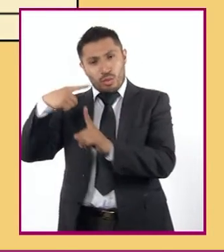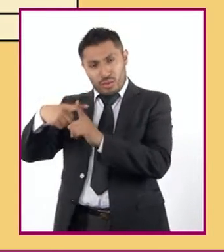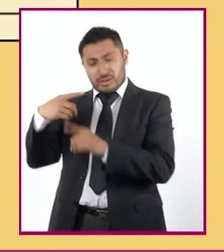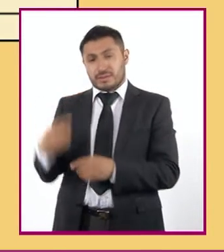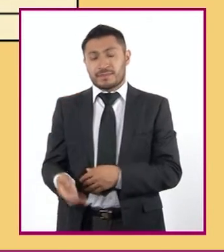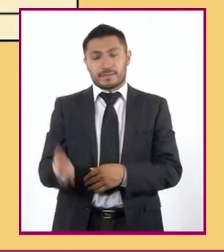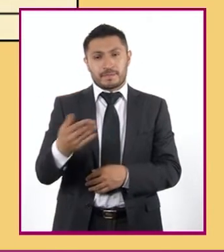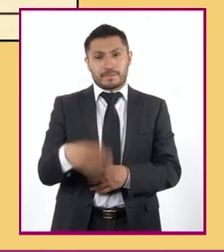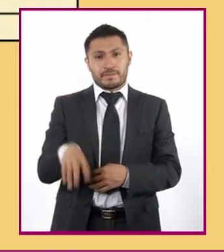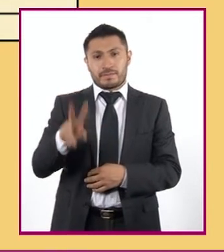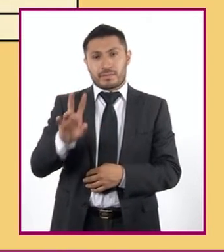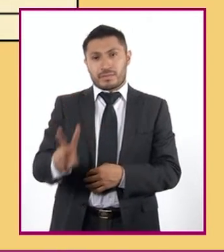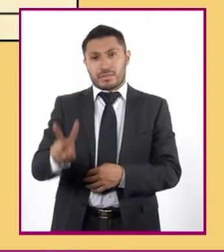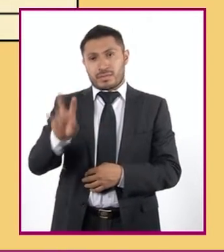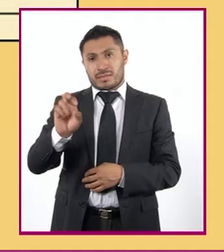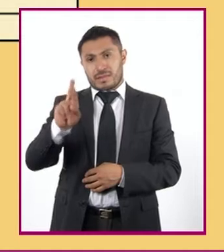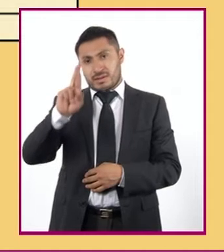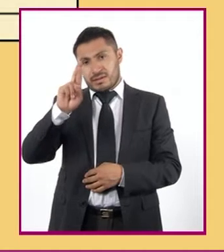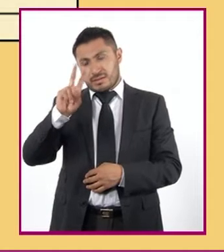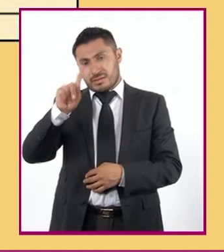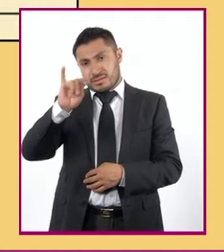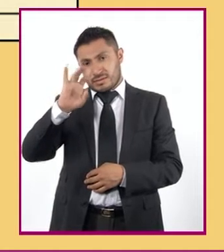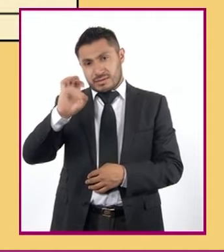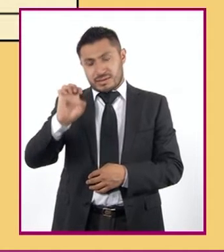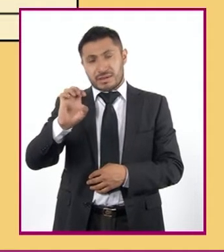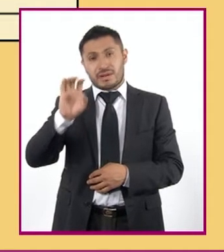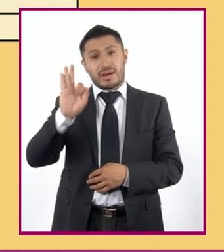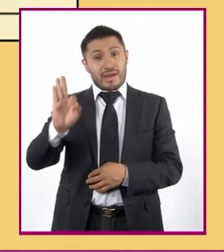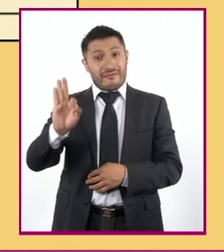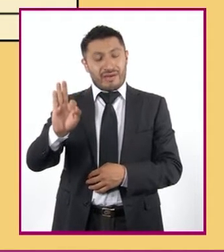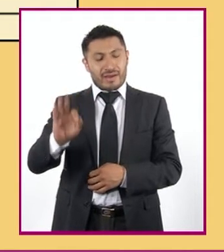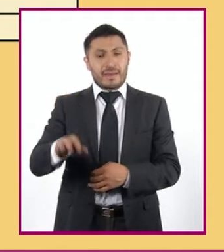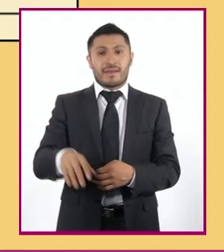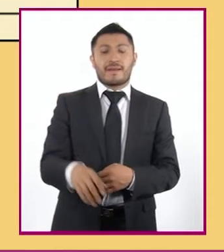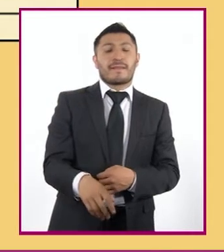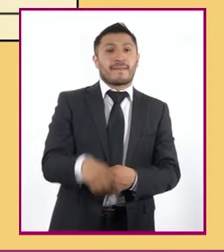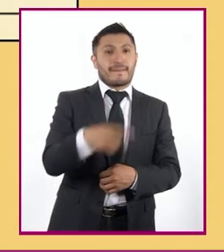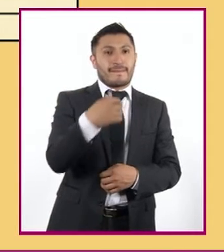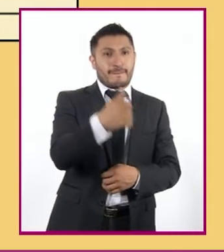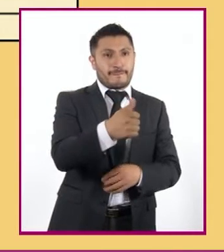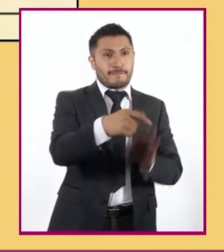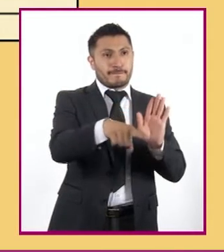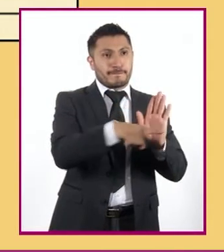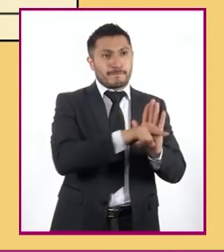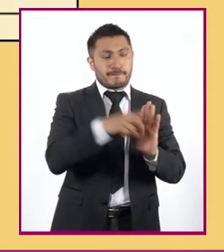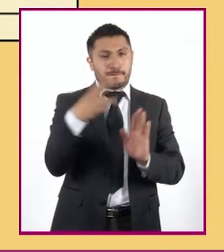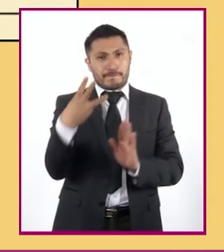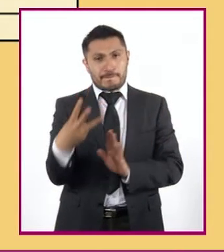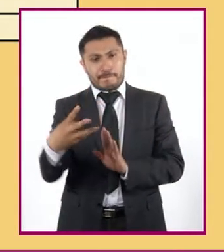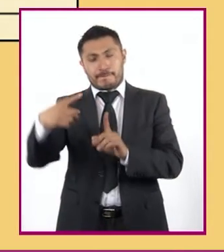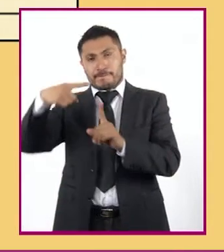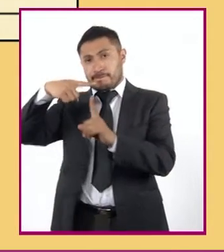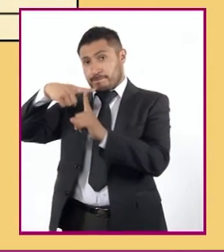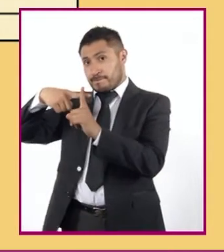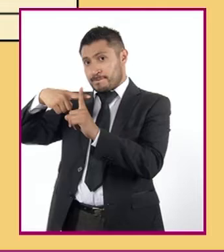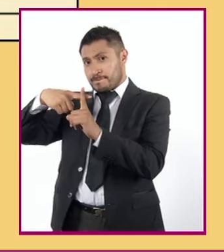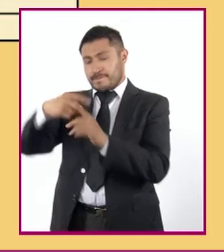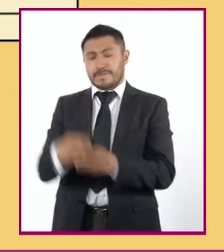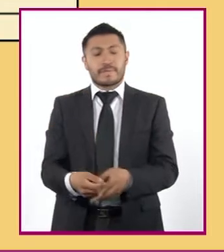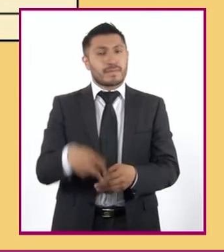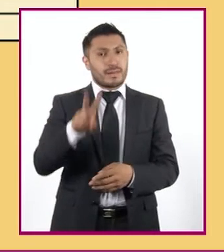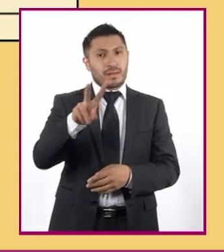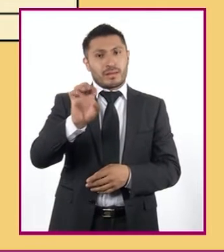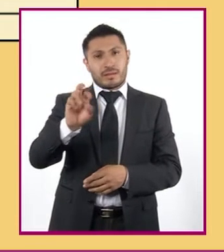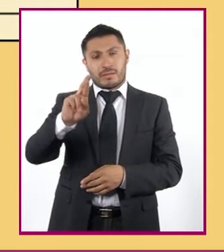positivo. Para el vértice F, las coordenadas son 6 negativo y 3 positivo. Para